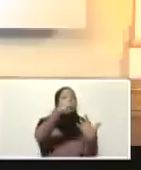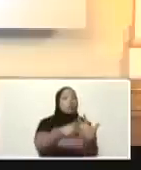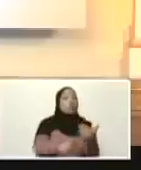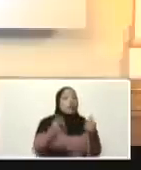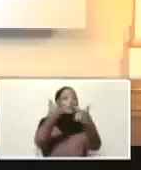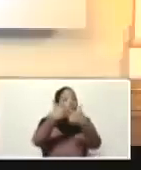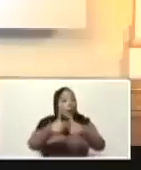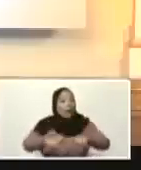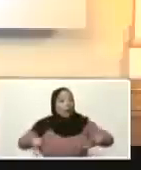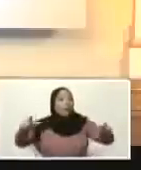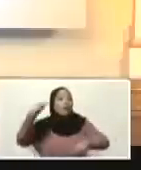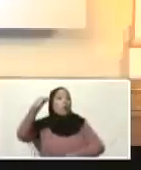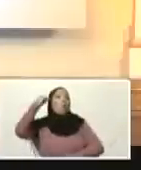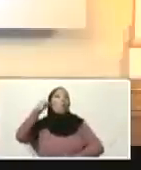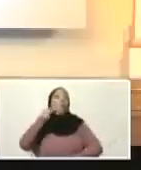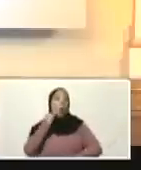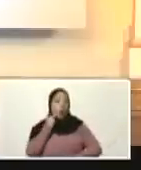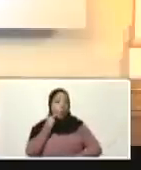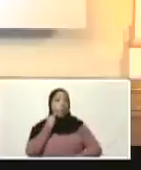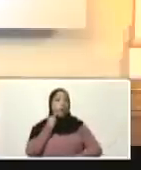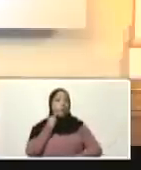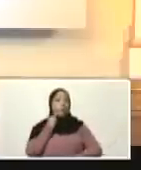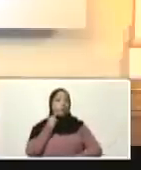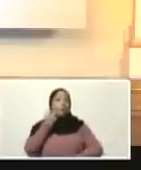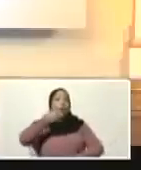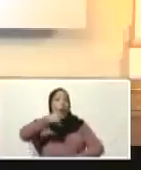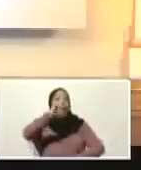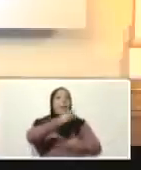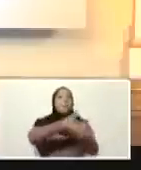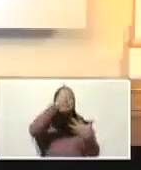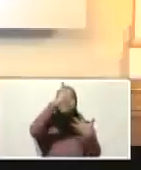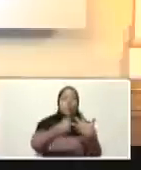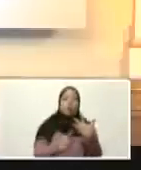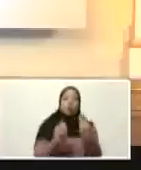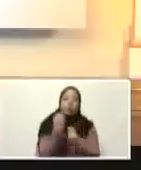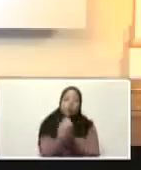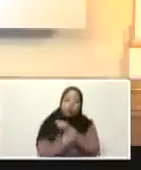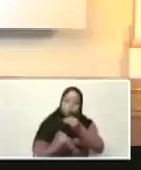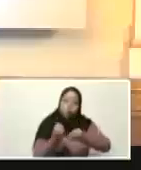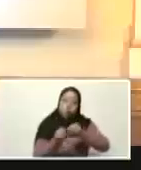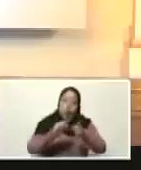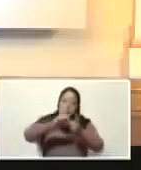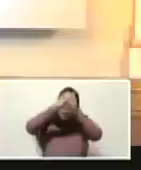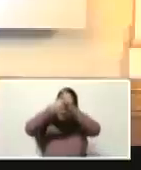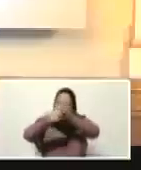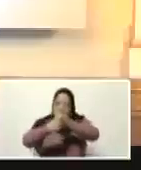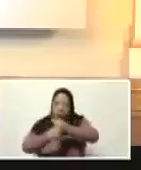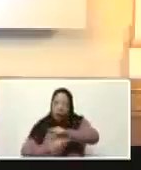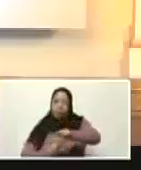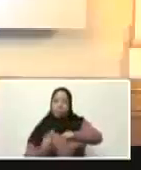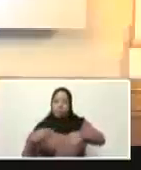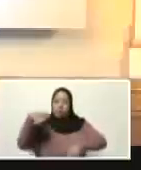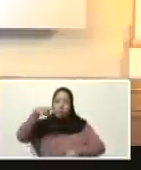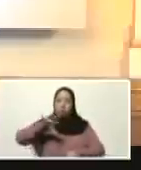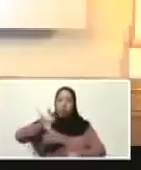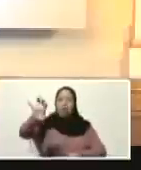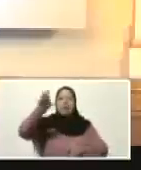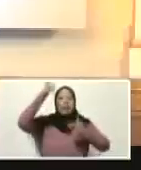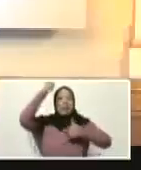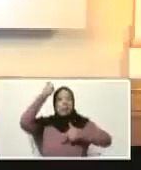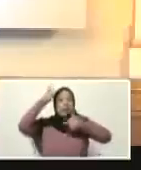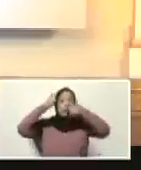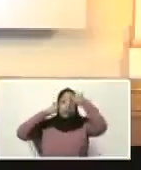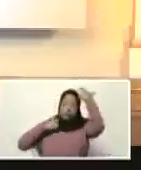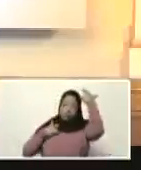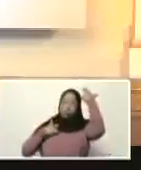Simón Bolívar. El proyecto de reconstrucción republicana que nuestro amado comandante